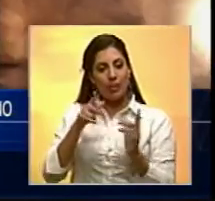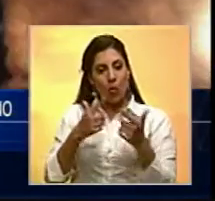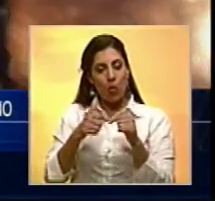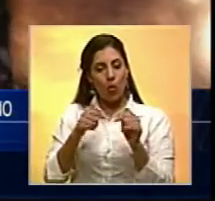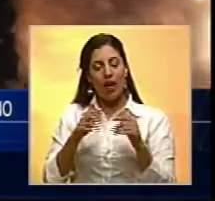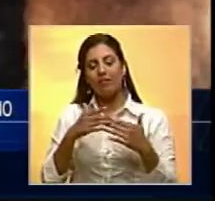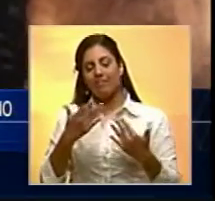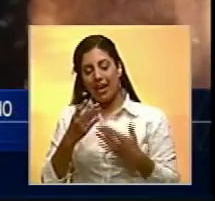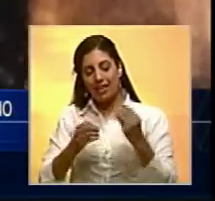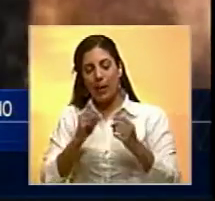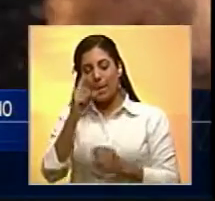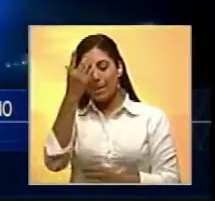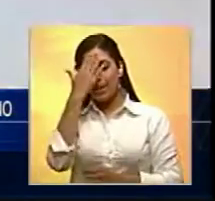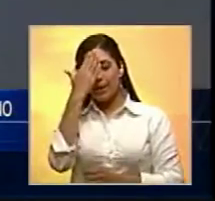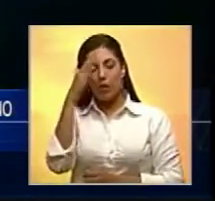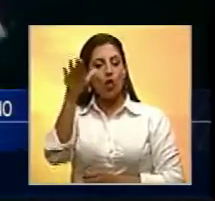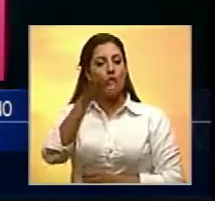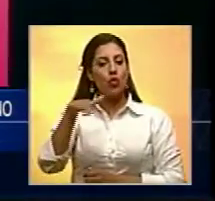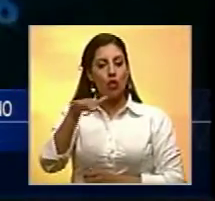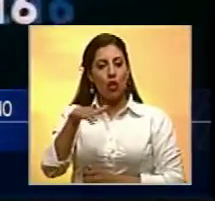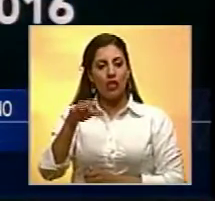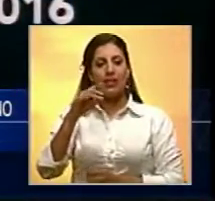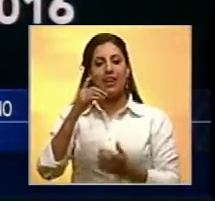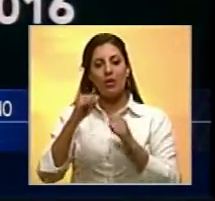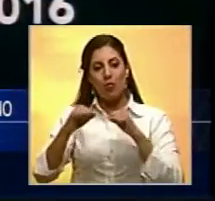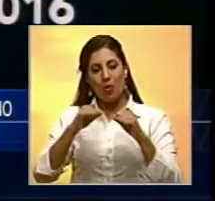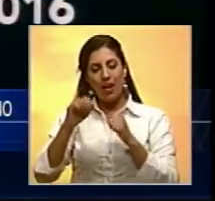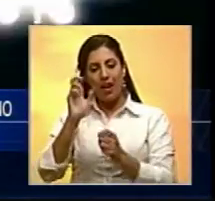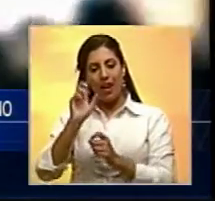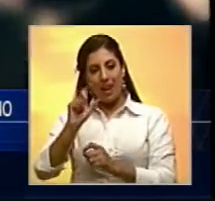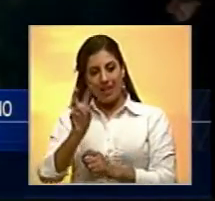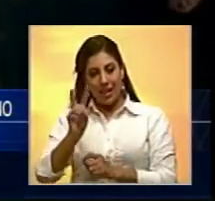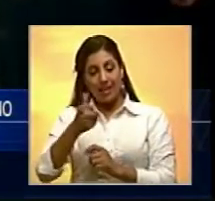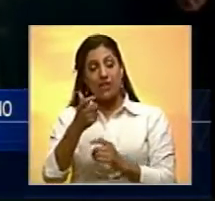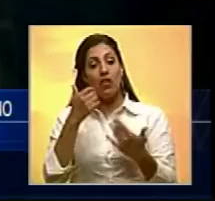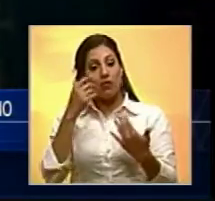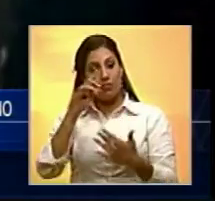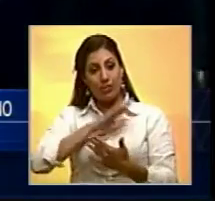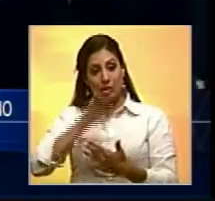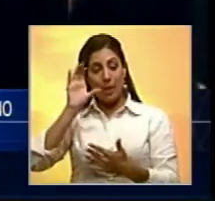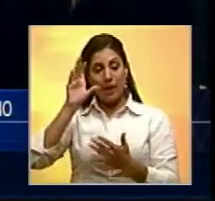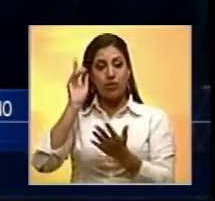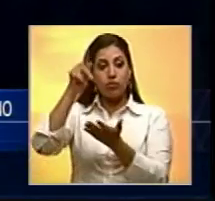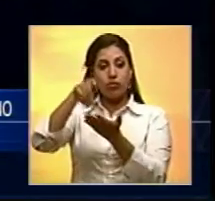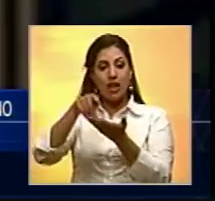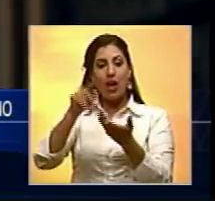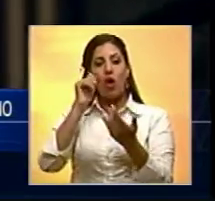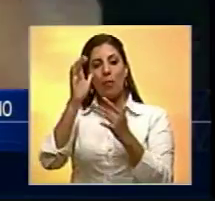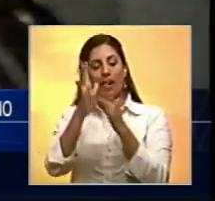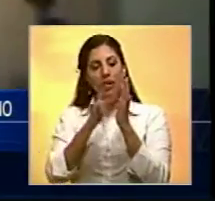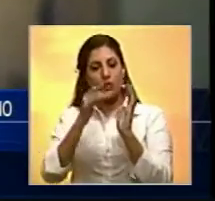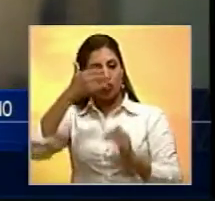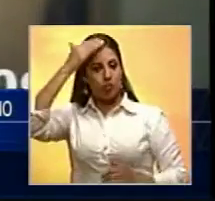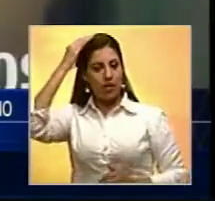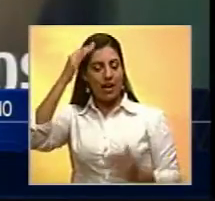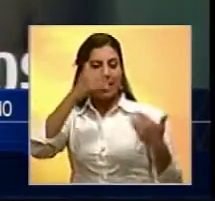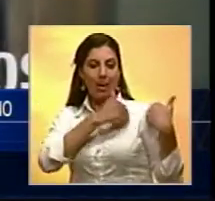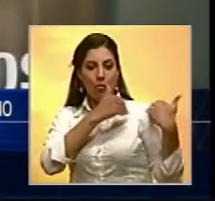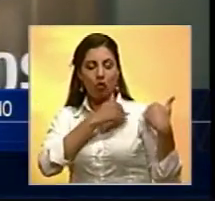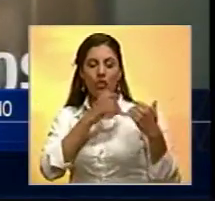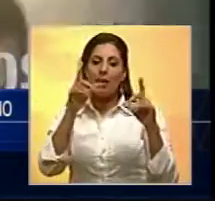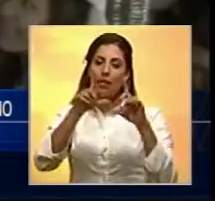edición que se realizará por primera vez en el T-Mobile Arena de Las Vegas. Como anfitrión para nuestro país, Jesús de Alba será el responsable de llevarles